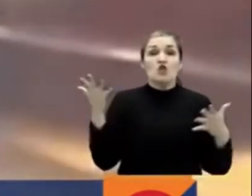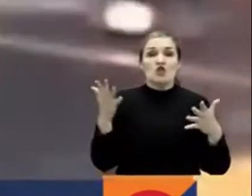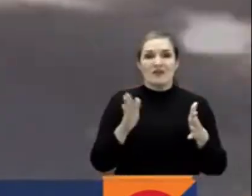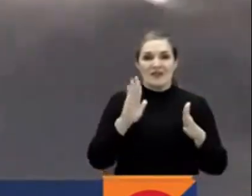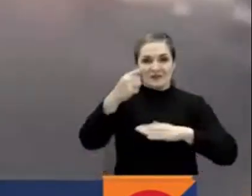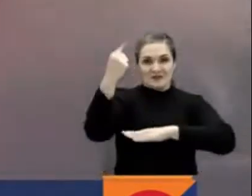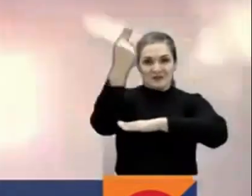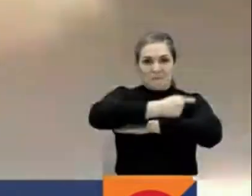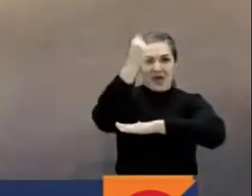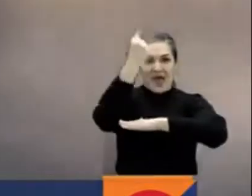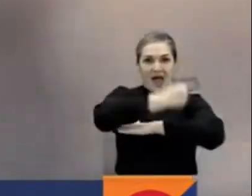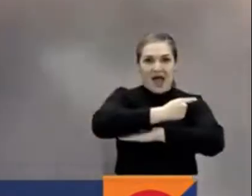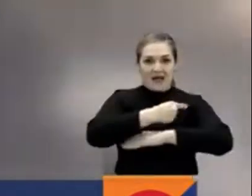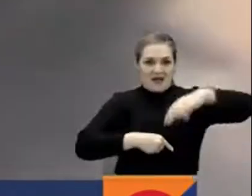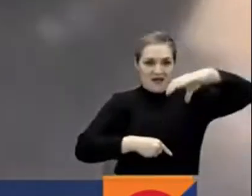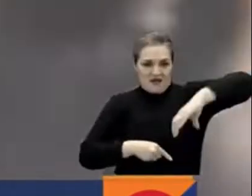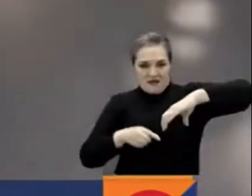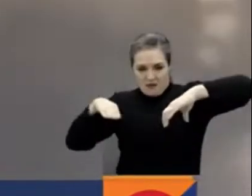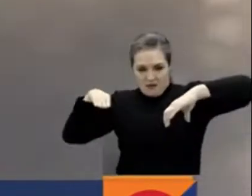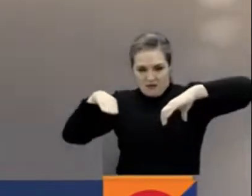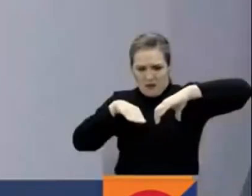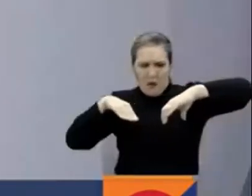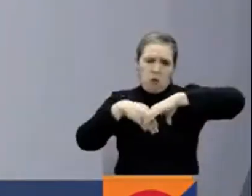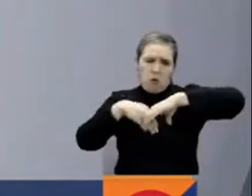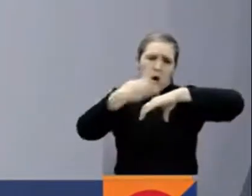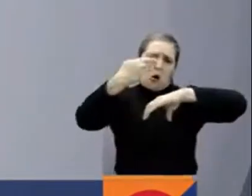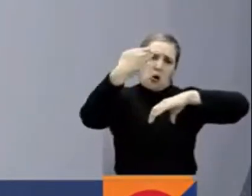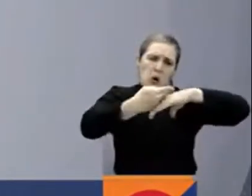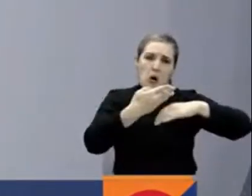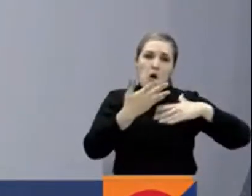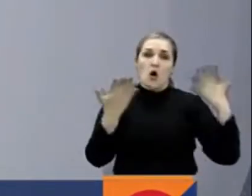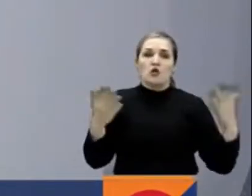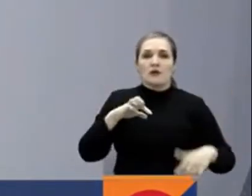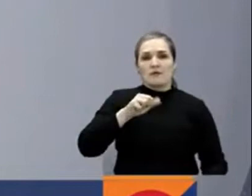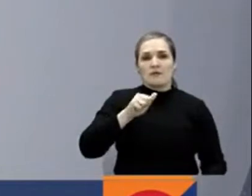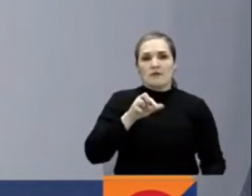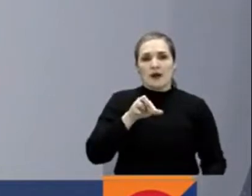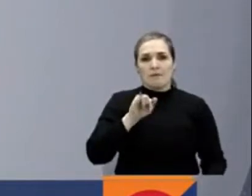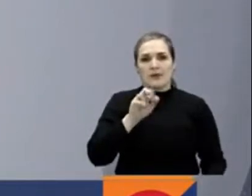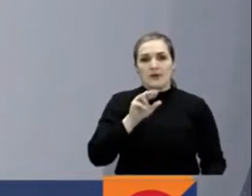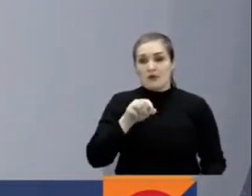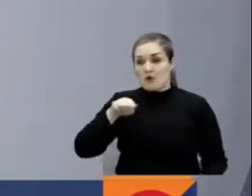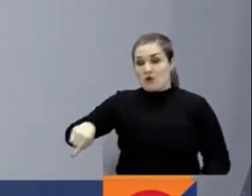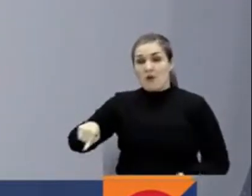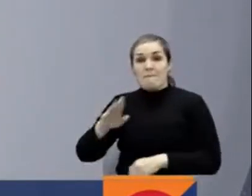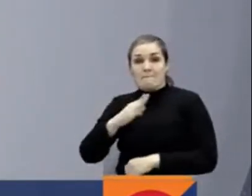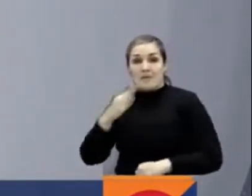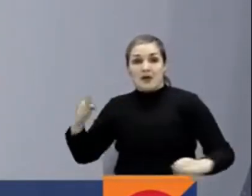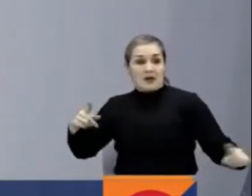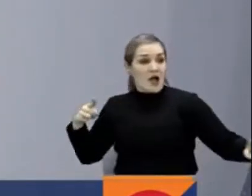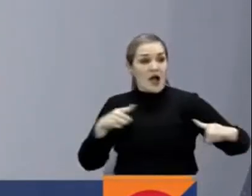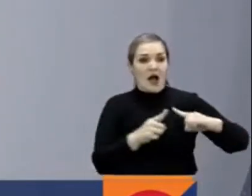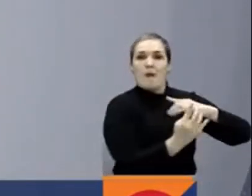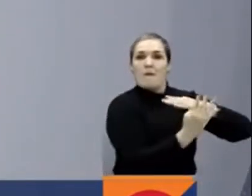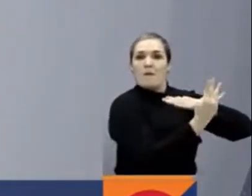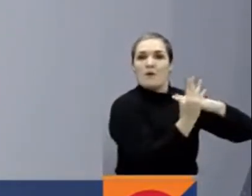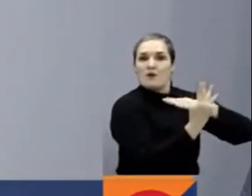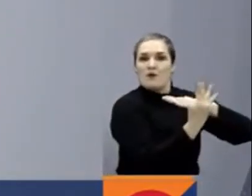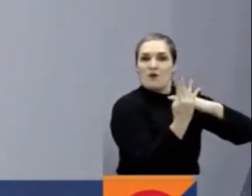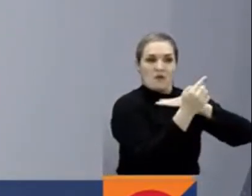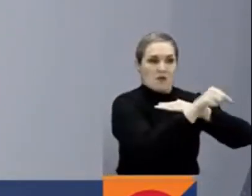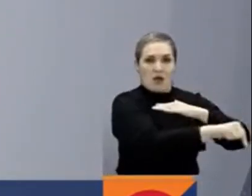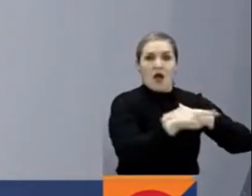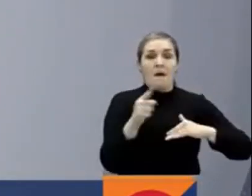una caseta del peaje Los Papiros en la vía que conduce de Barranquilla al municipio de Puerto Colombia. El hecho se presentó en la madrugada de hoy. Tenemos 3